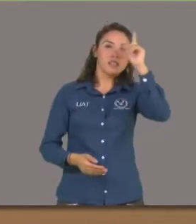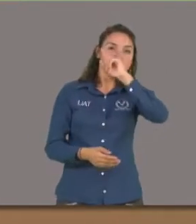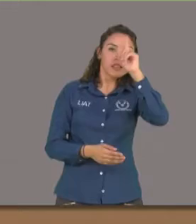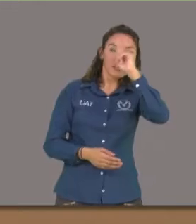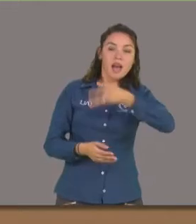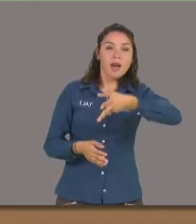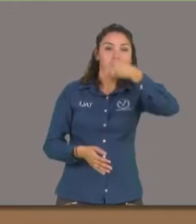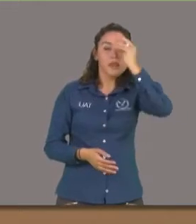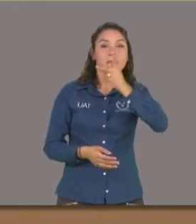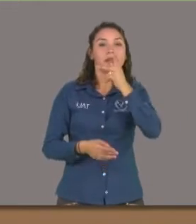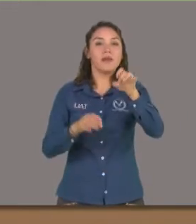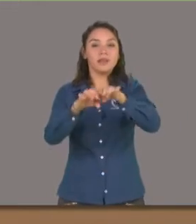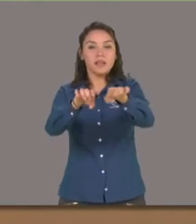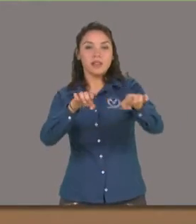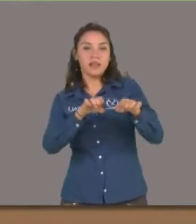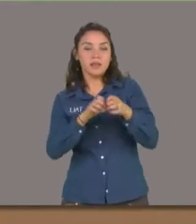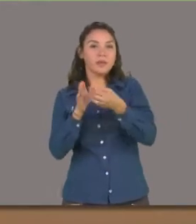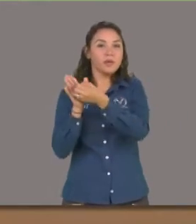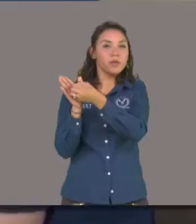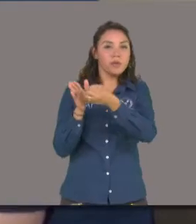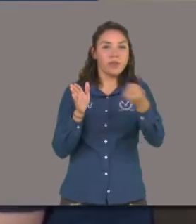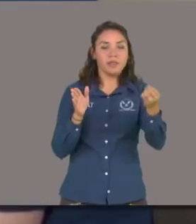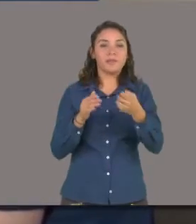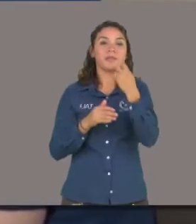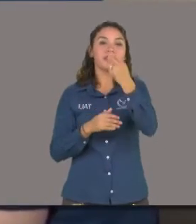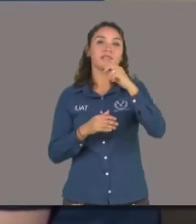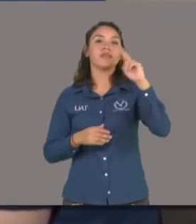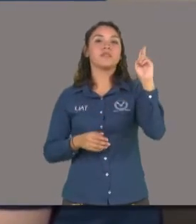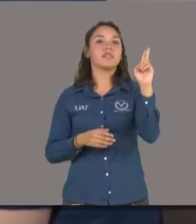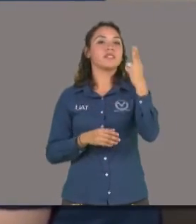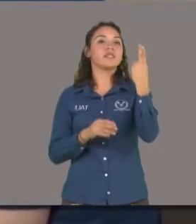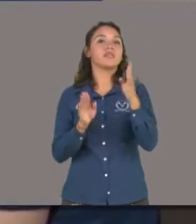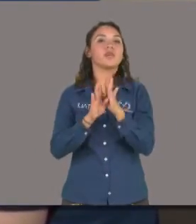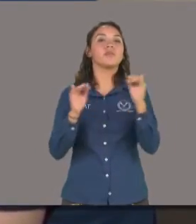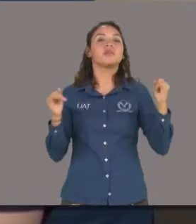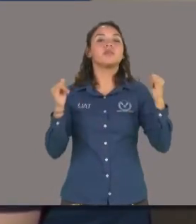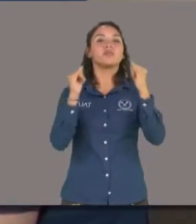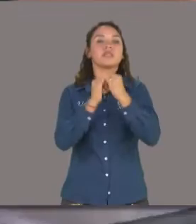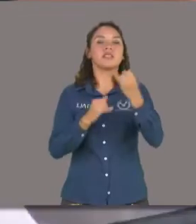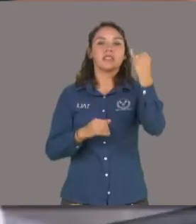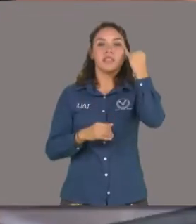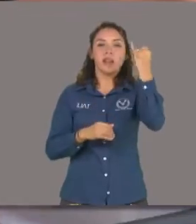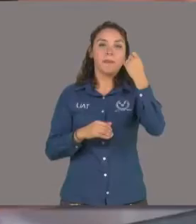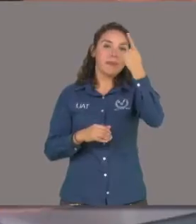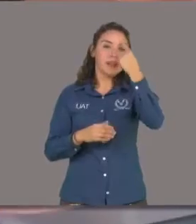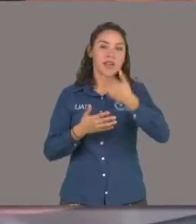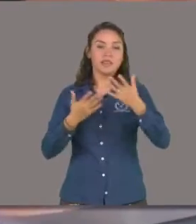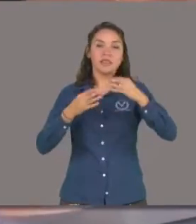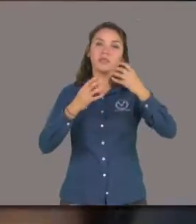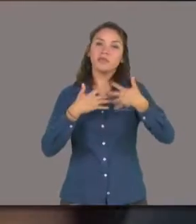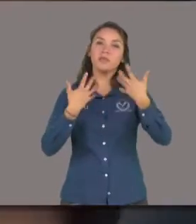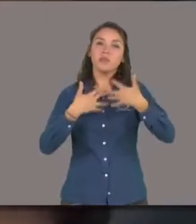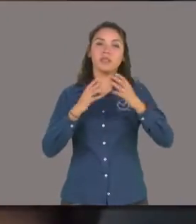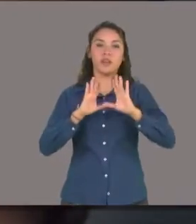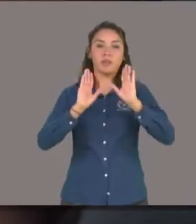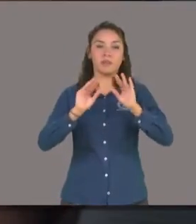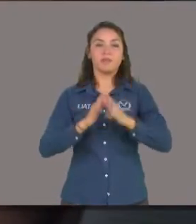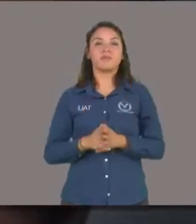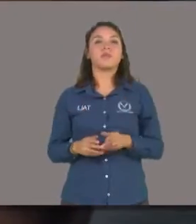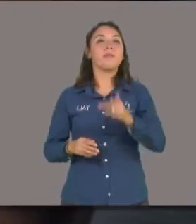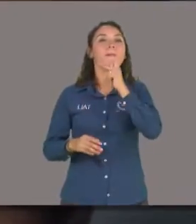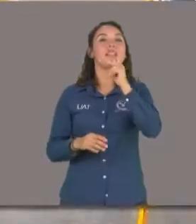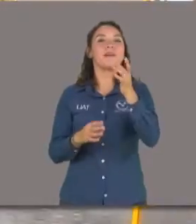hacer desde el punto de vista universitario. El emprendimiento requiere de formación, de aprender a organizarse para ser